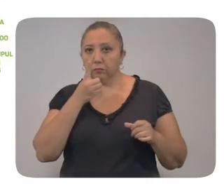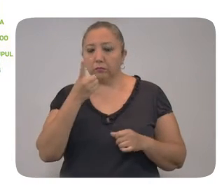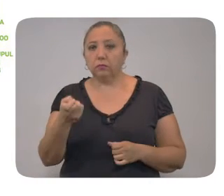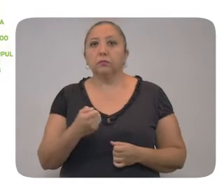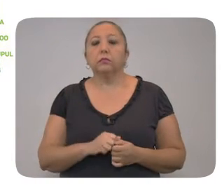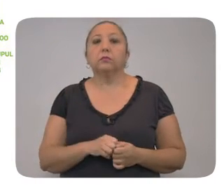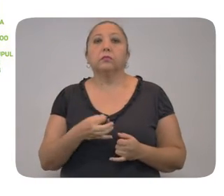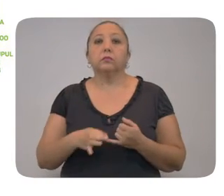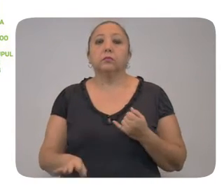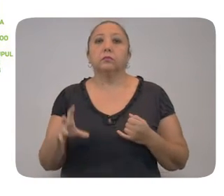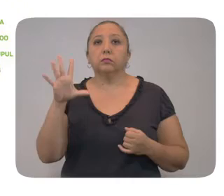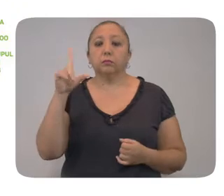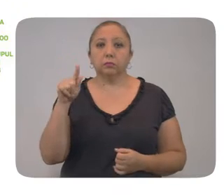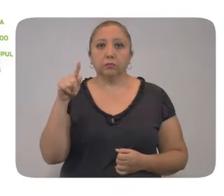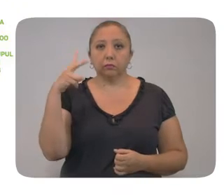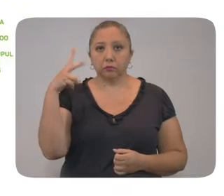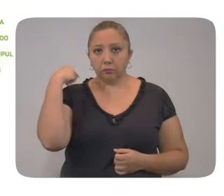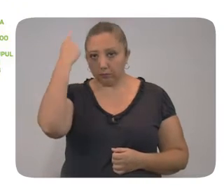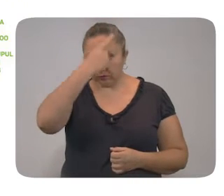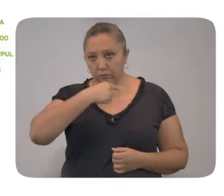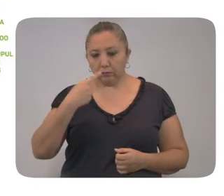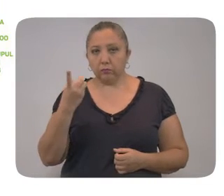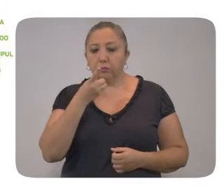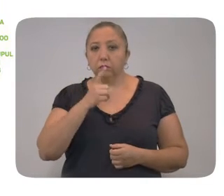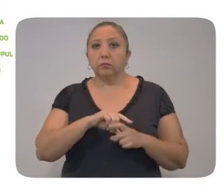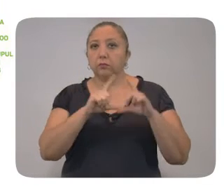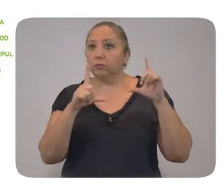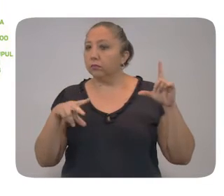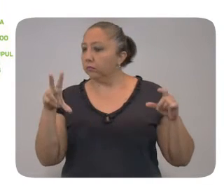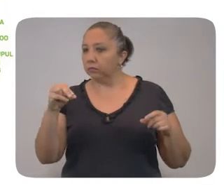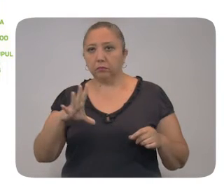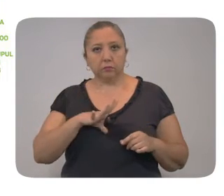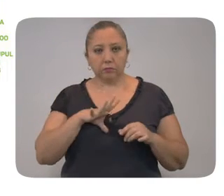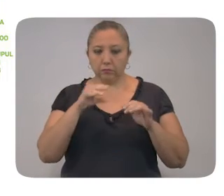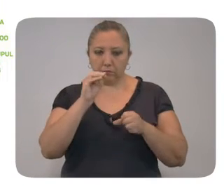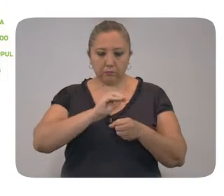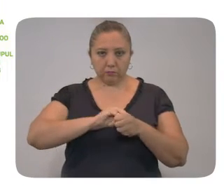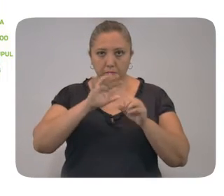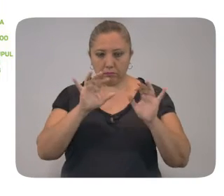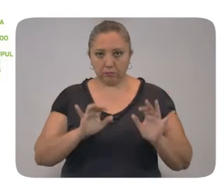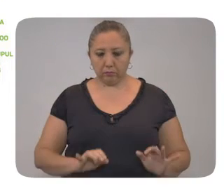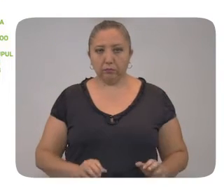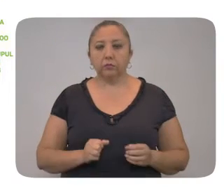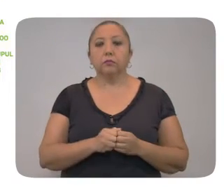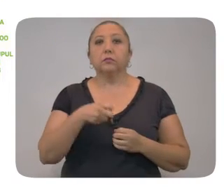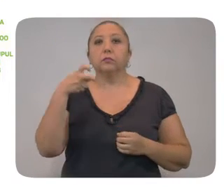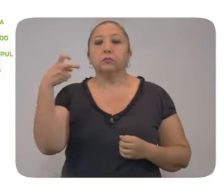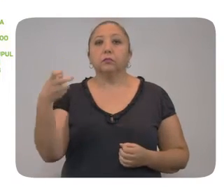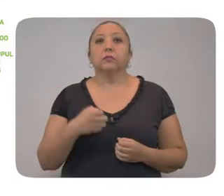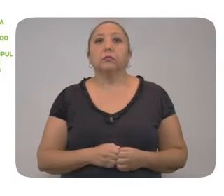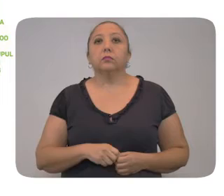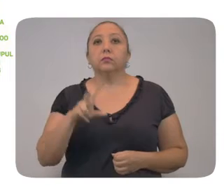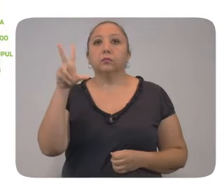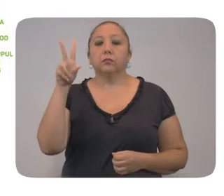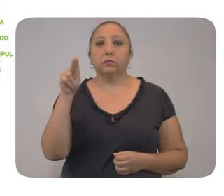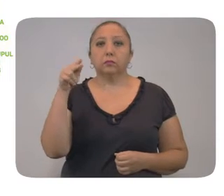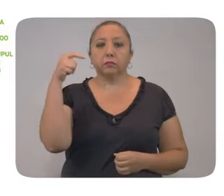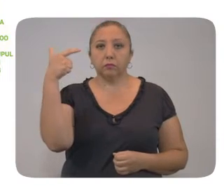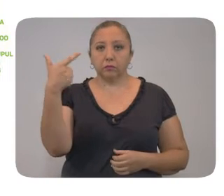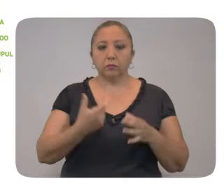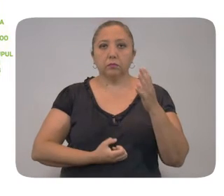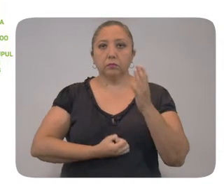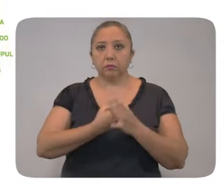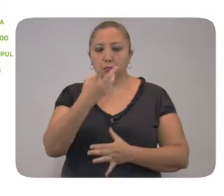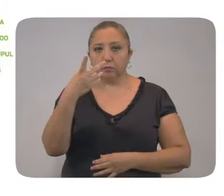las últimas 72 horas, que la Plataforma Nacional no había contabilizado. Con este acumulado, son 87